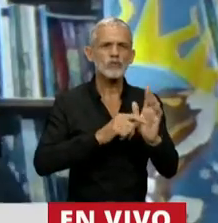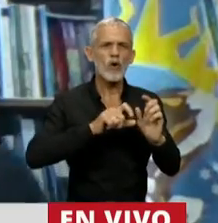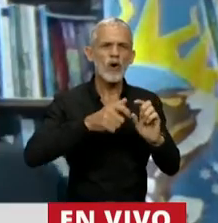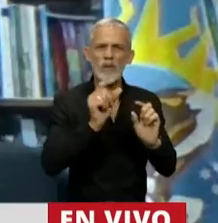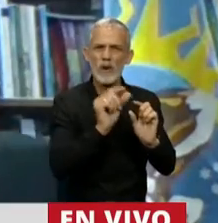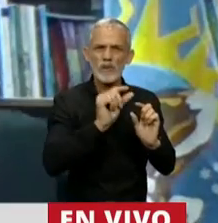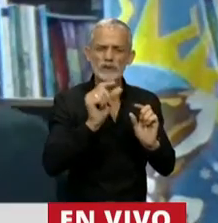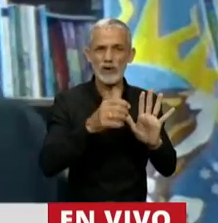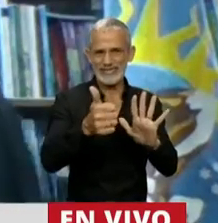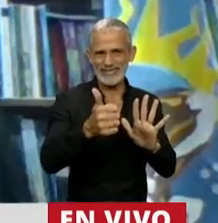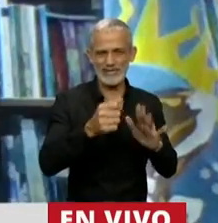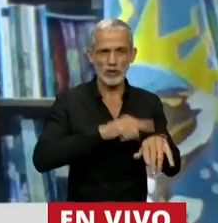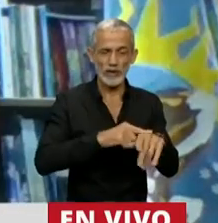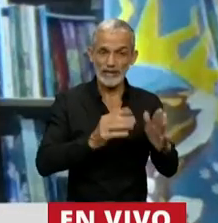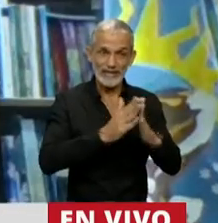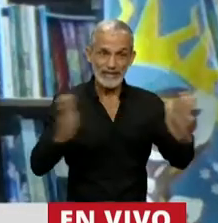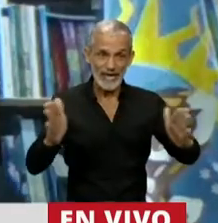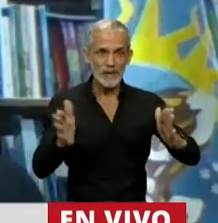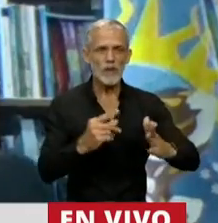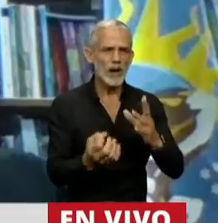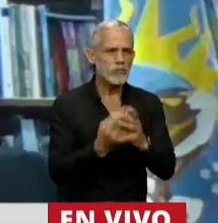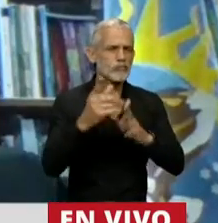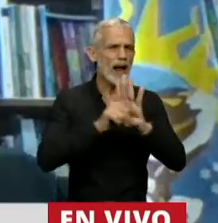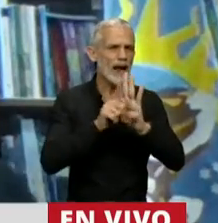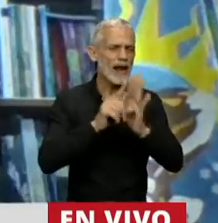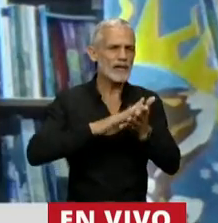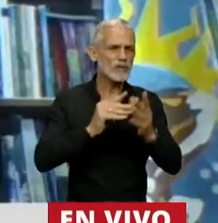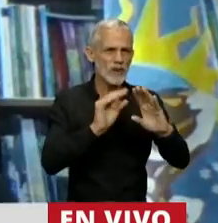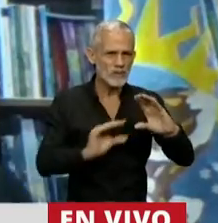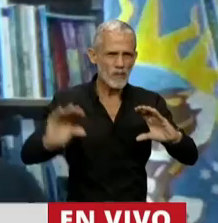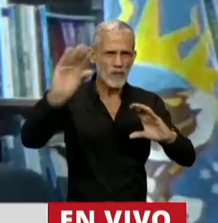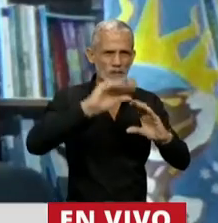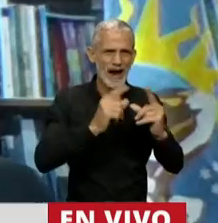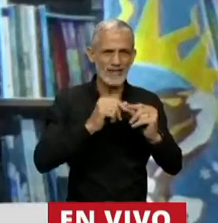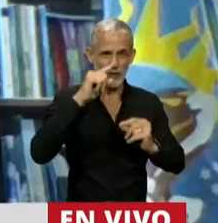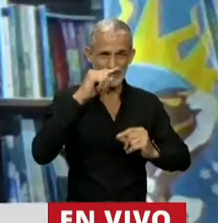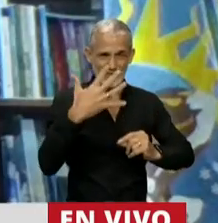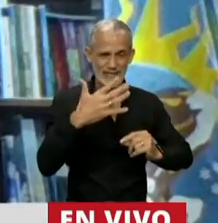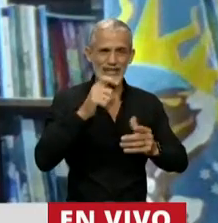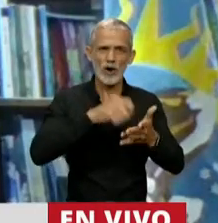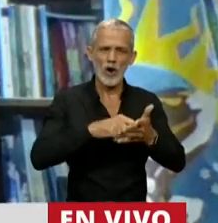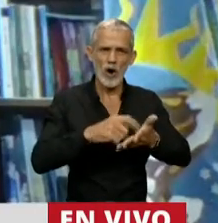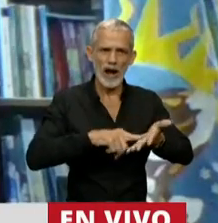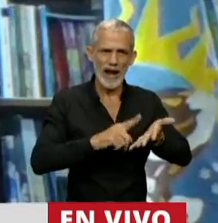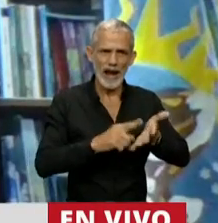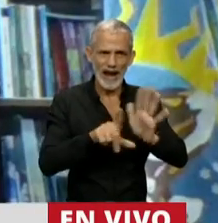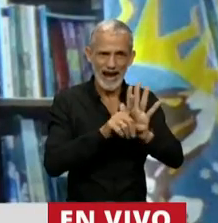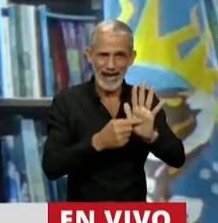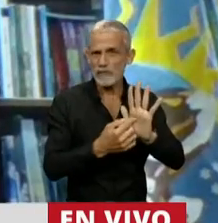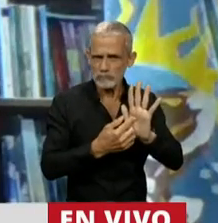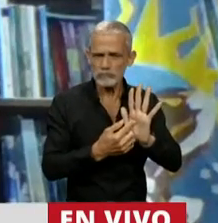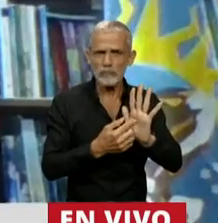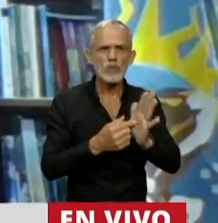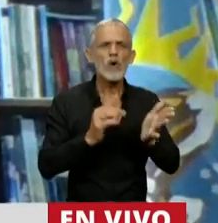un plazo, ¿no?, para el dictado de aquella ley de coparticipación, de la que hablaba el artículo 75 de la ley convenio, que establece reglas claras